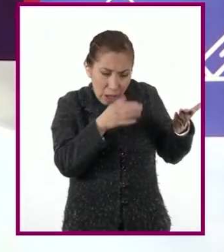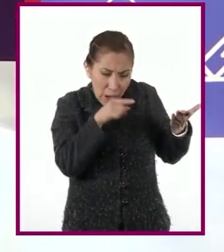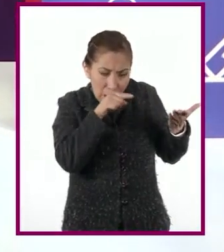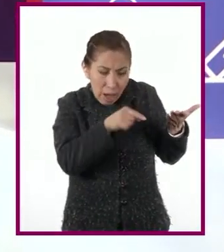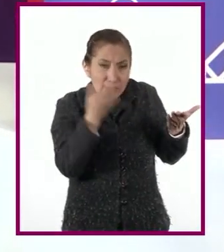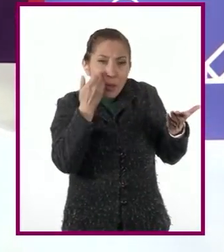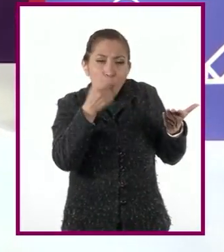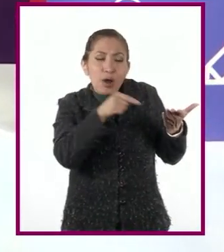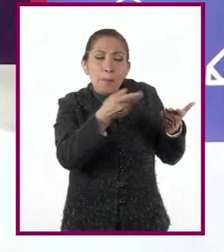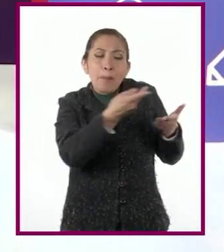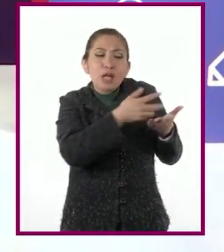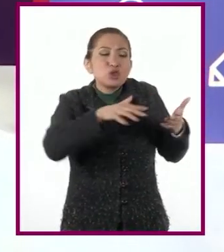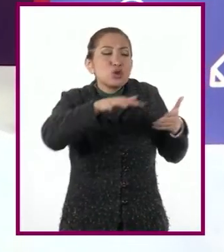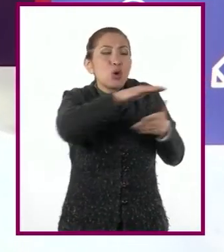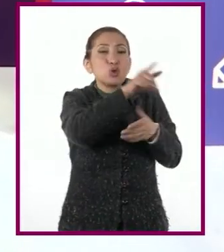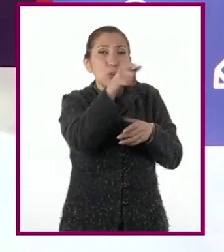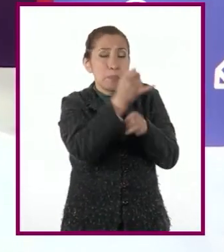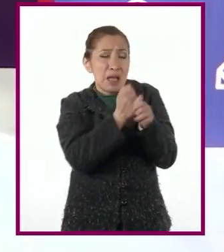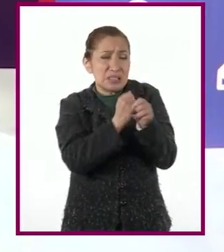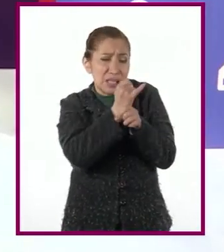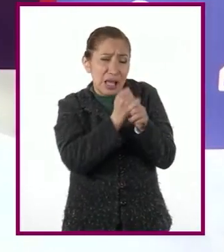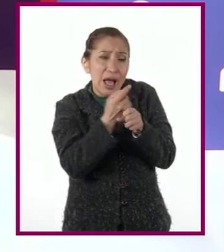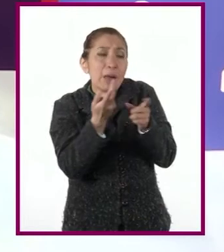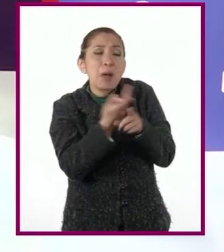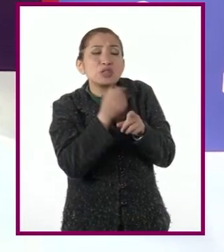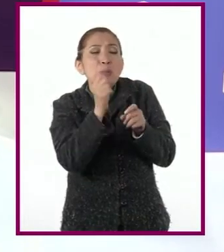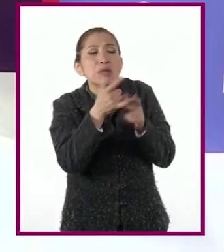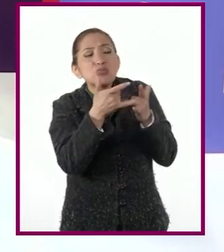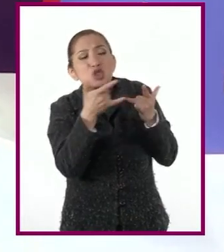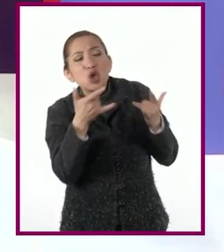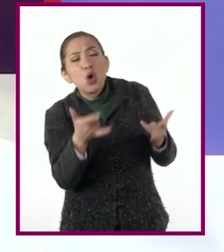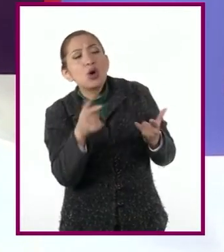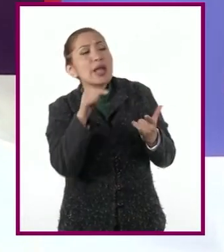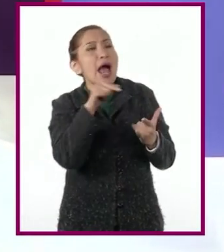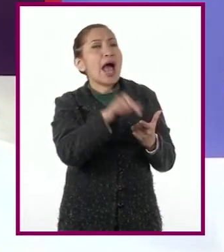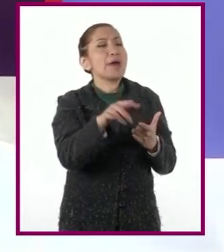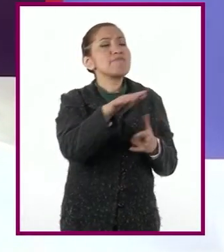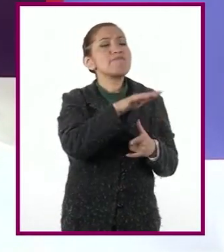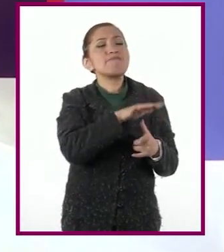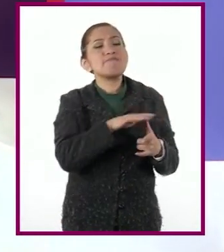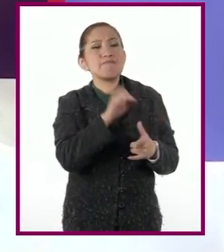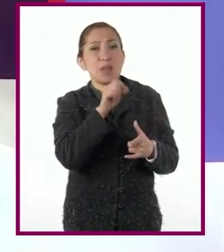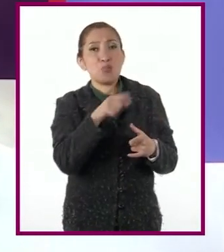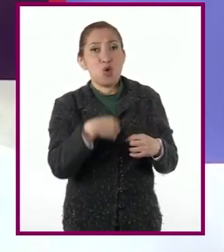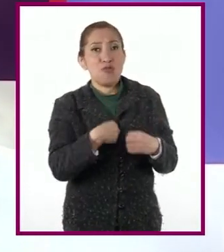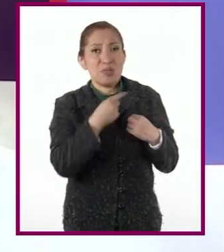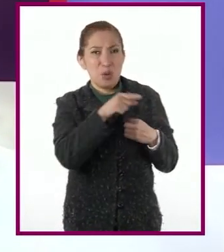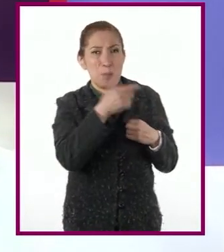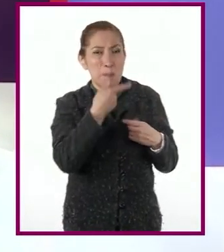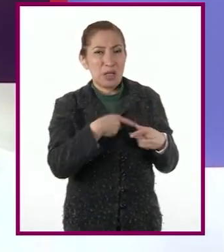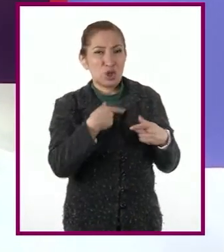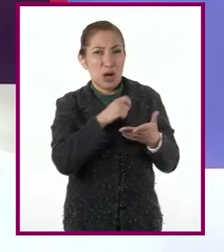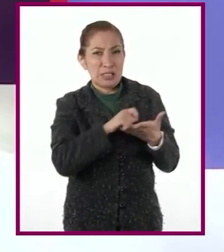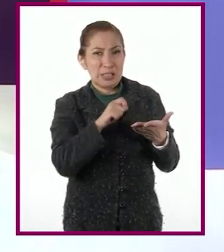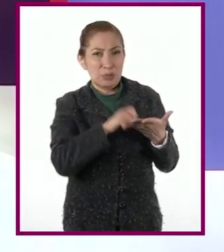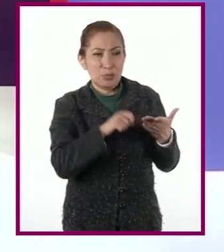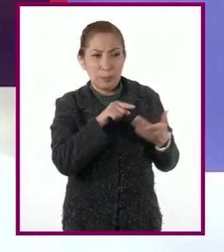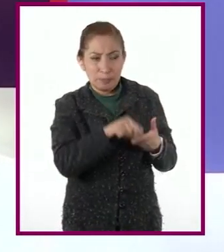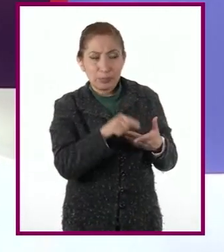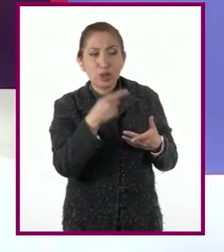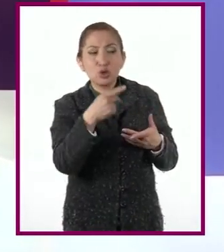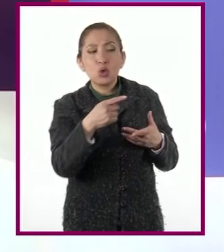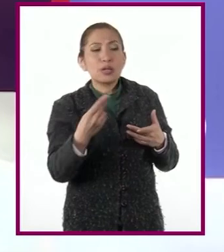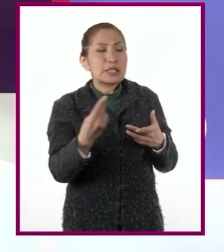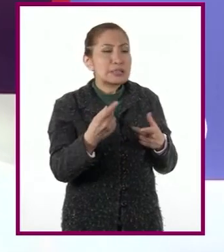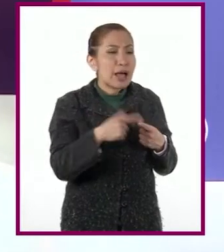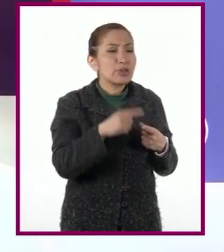su poema. Investiguen un poco acerca de las características sociales en las que vive, sus inquietudes,